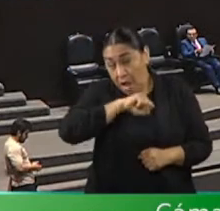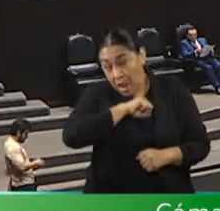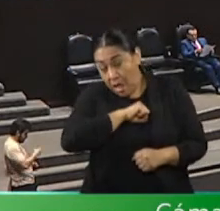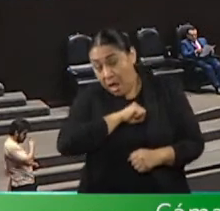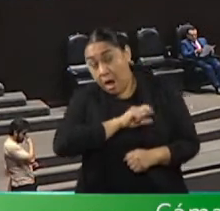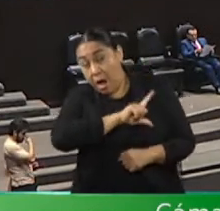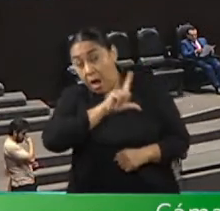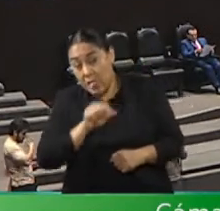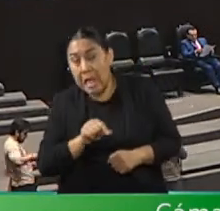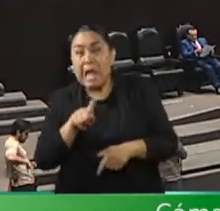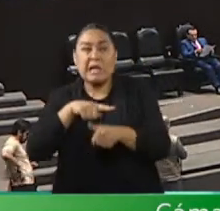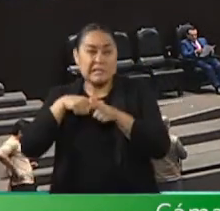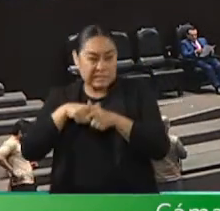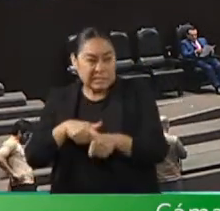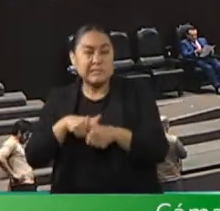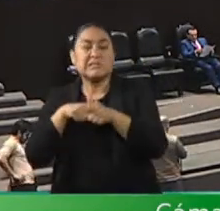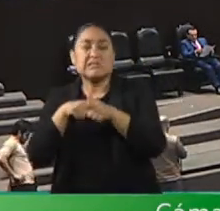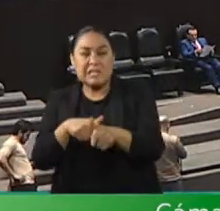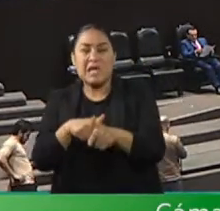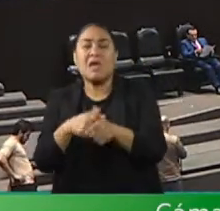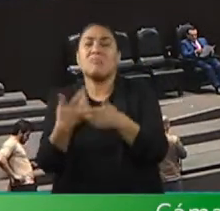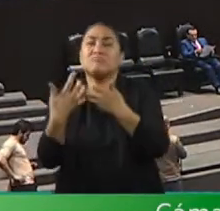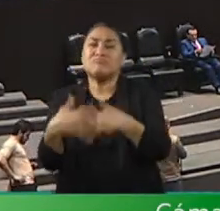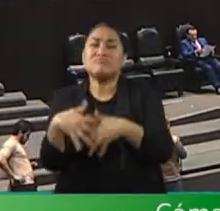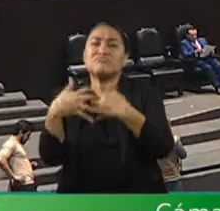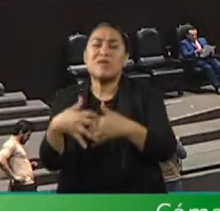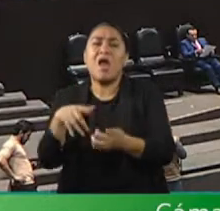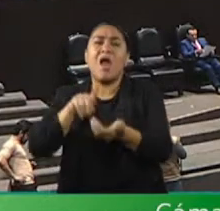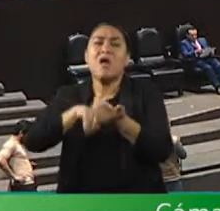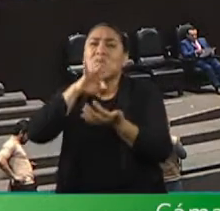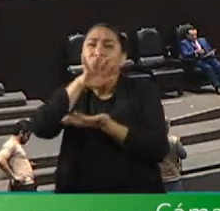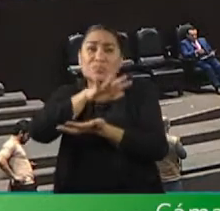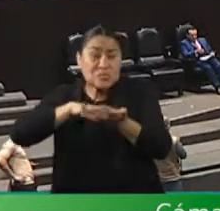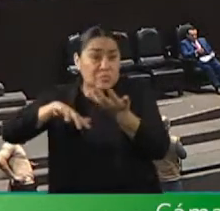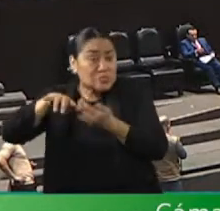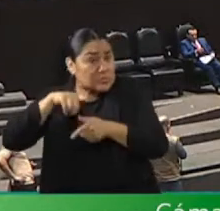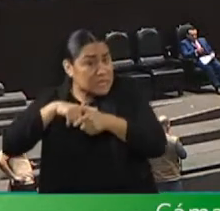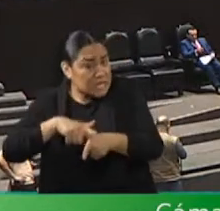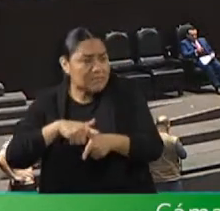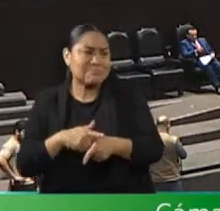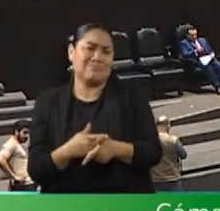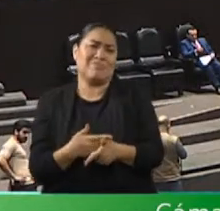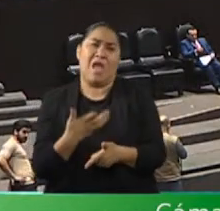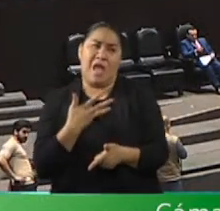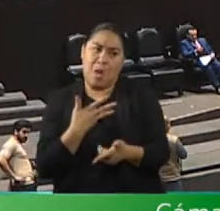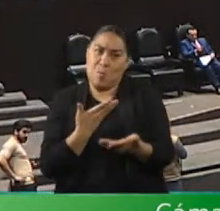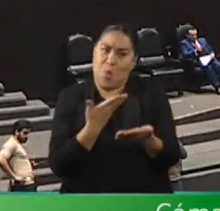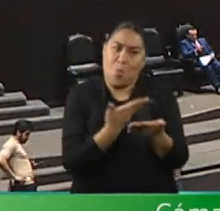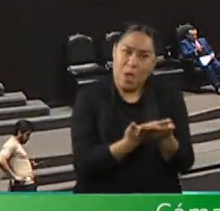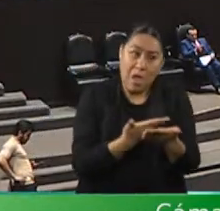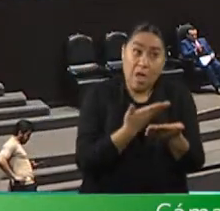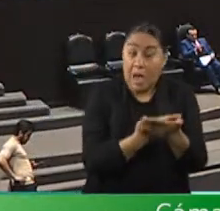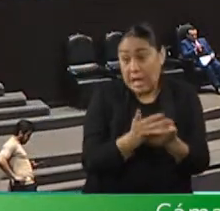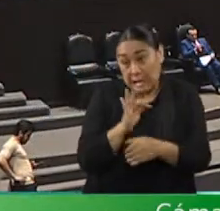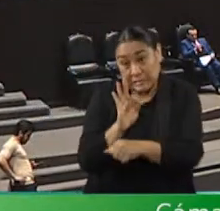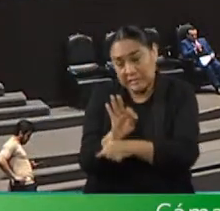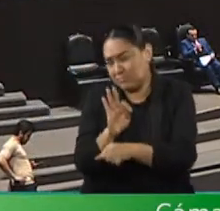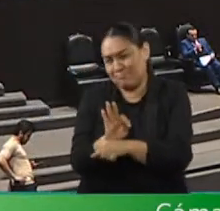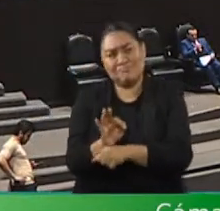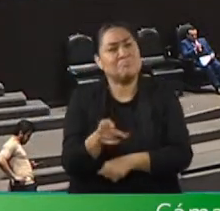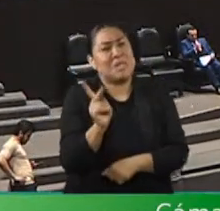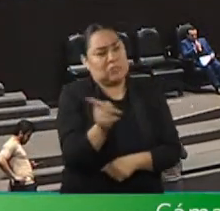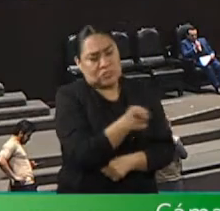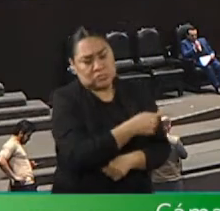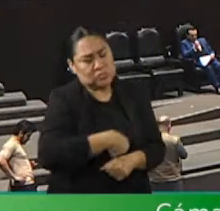población por continuar usando energías obsoletas? Mientras algunas propuestas siguen defendiendo esta práctica, nosotros decimos